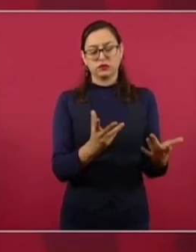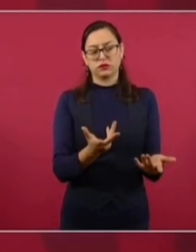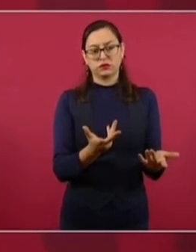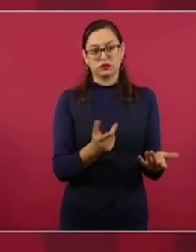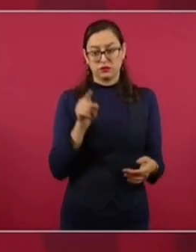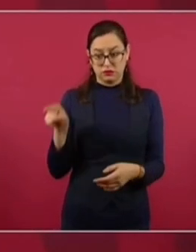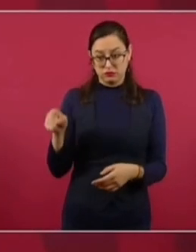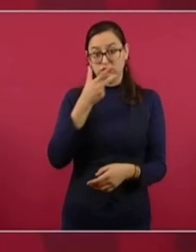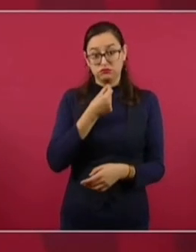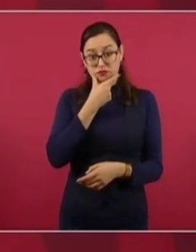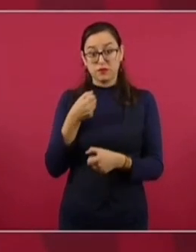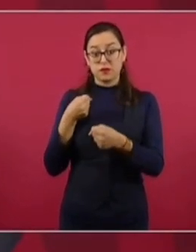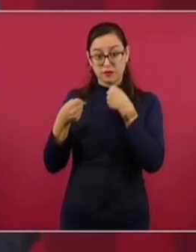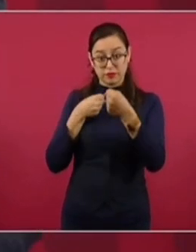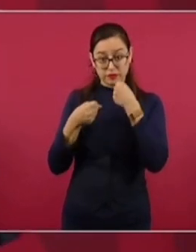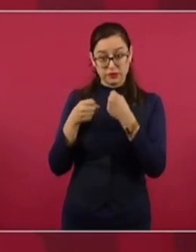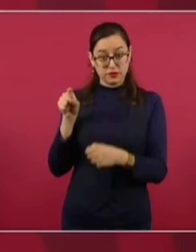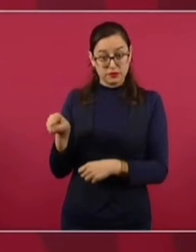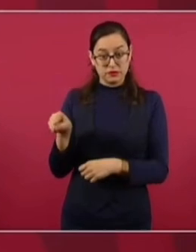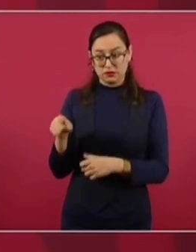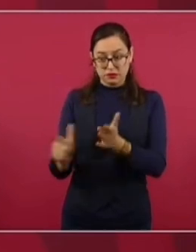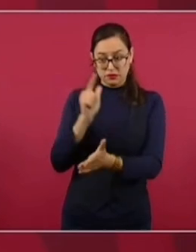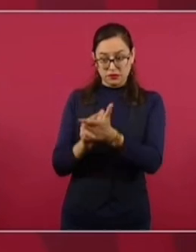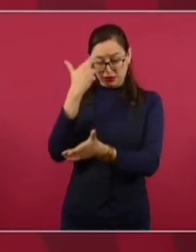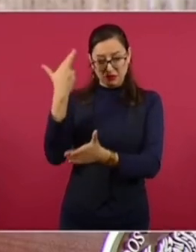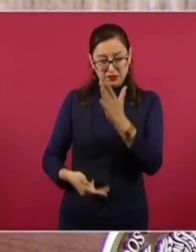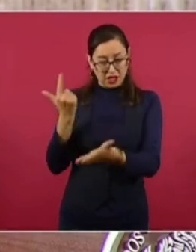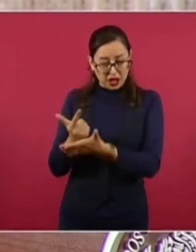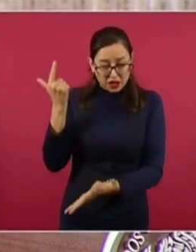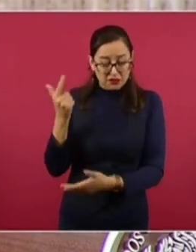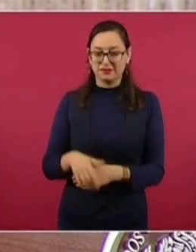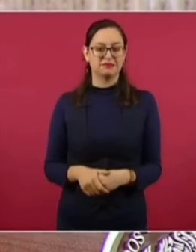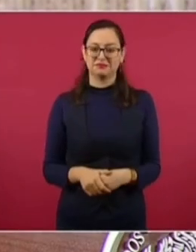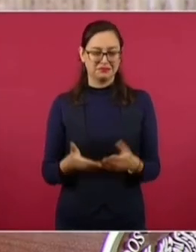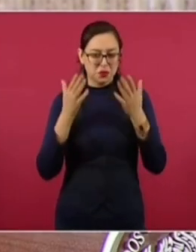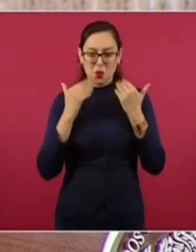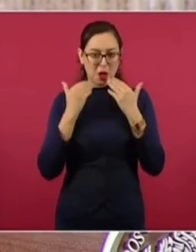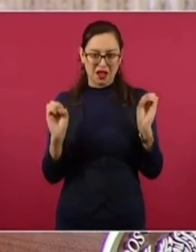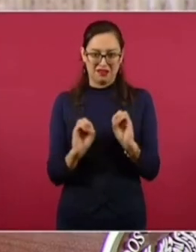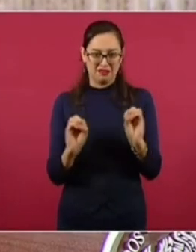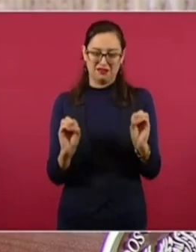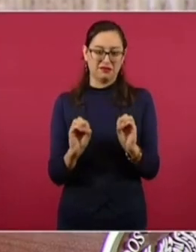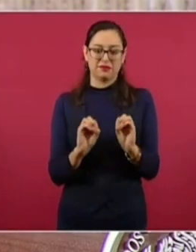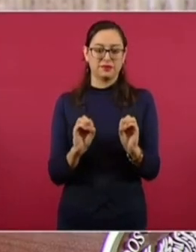no cometió ningún delito grave a Sánchez.